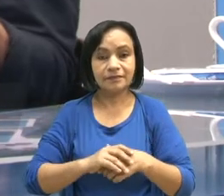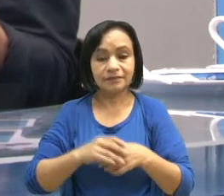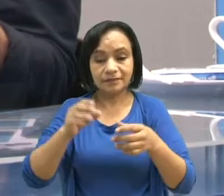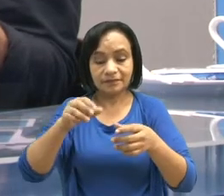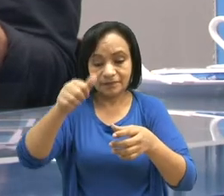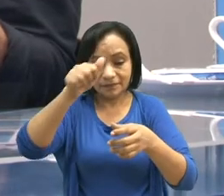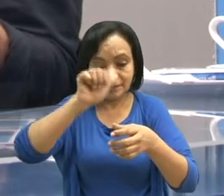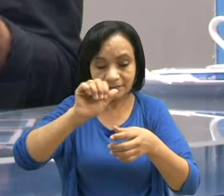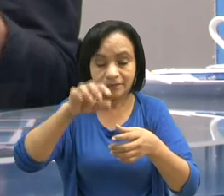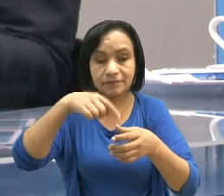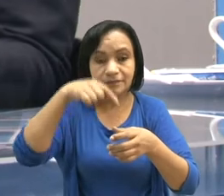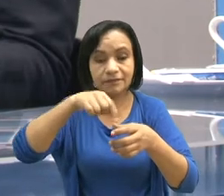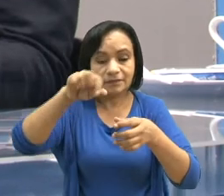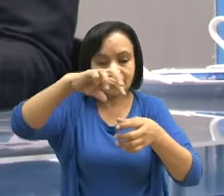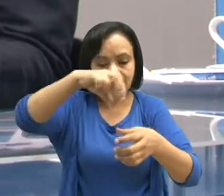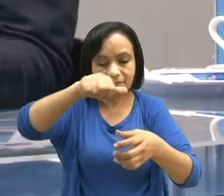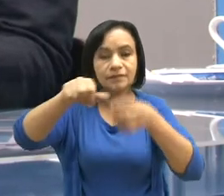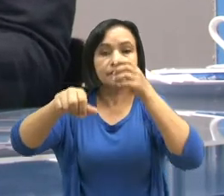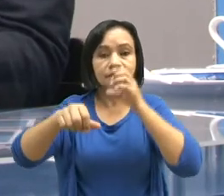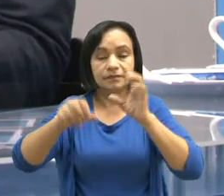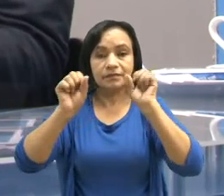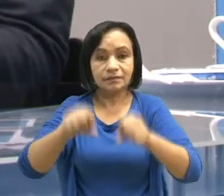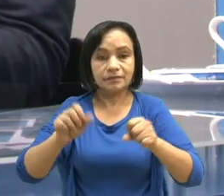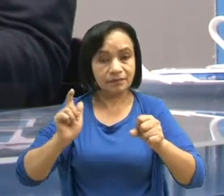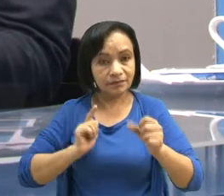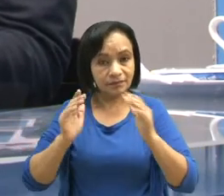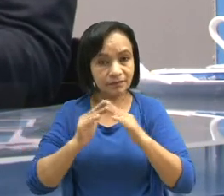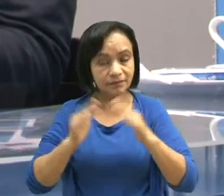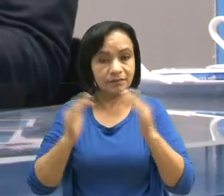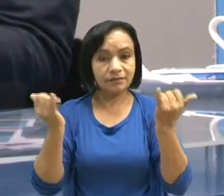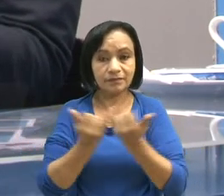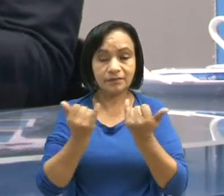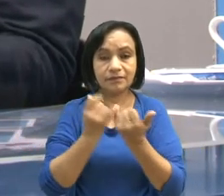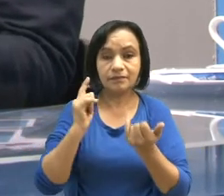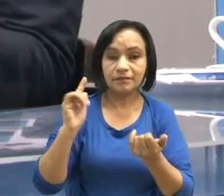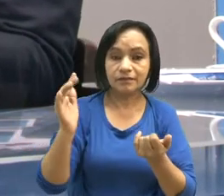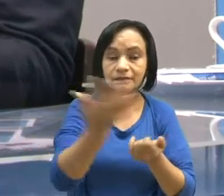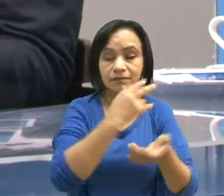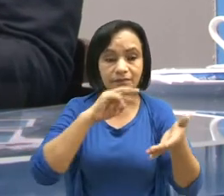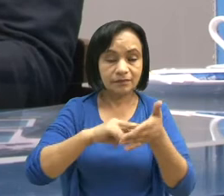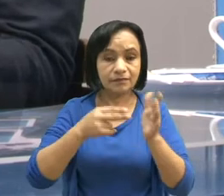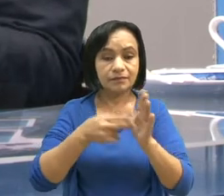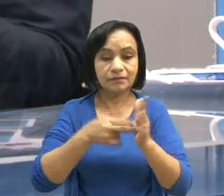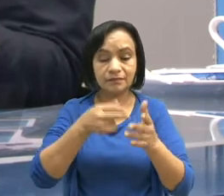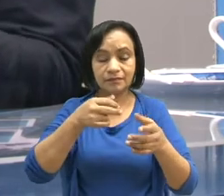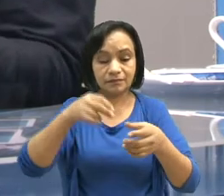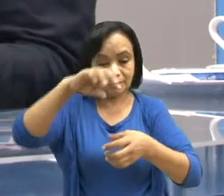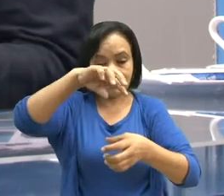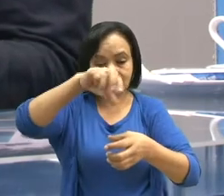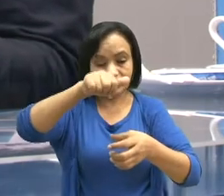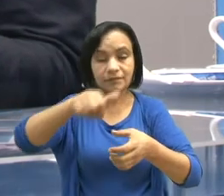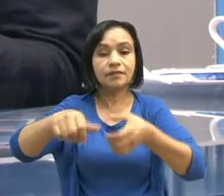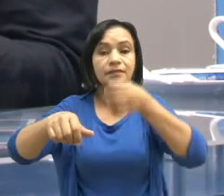dos tipos de incidencia. Pero además, todo lo que significa tener agua potable desde el punto